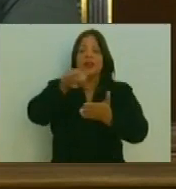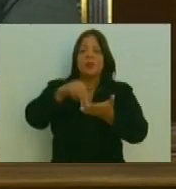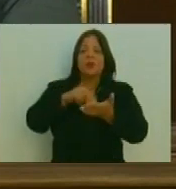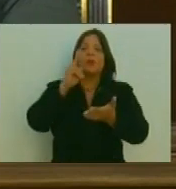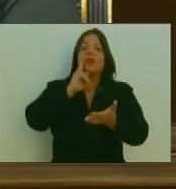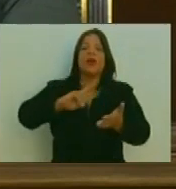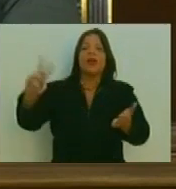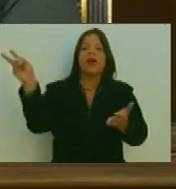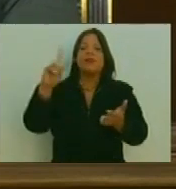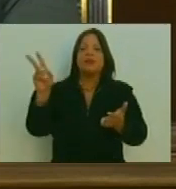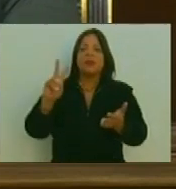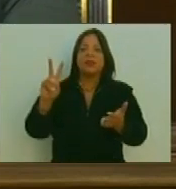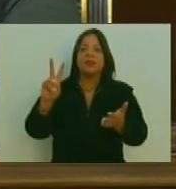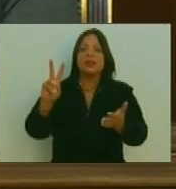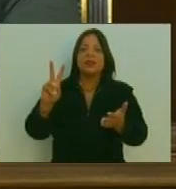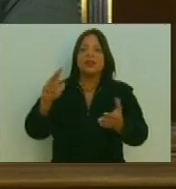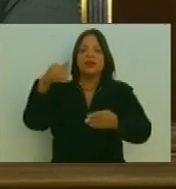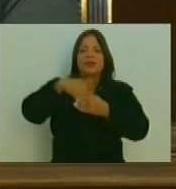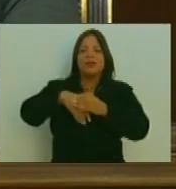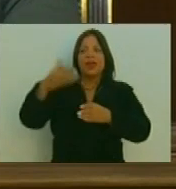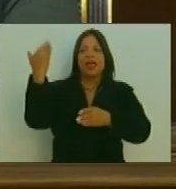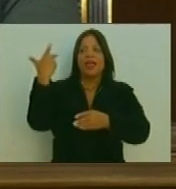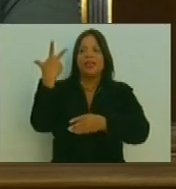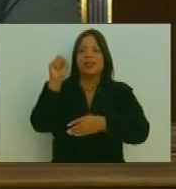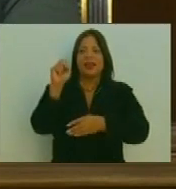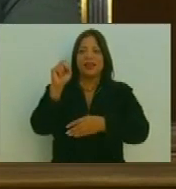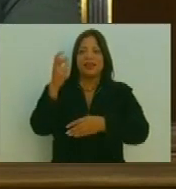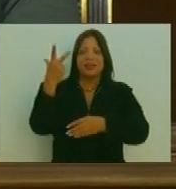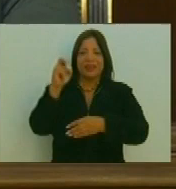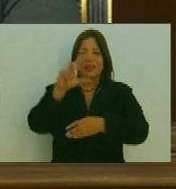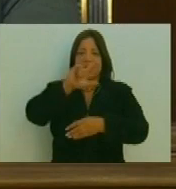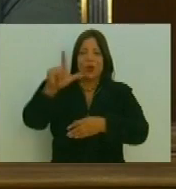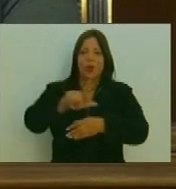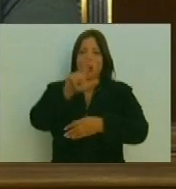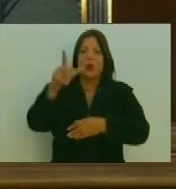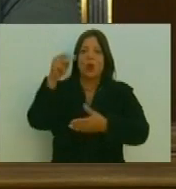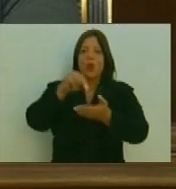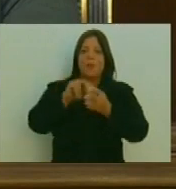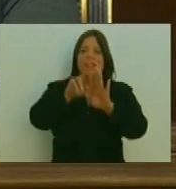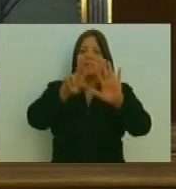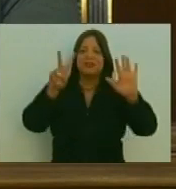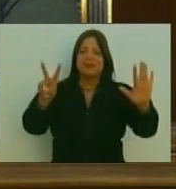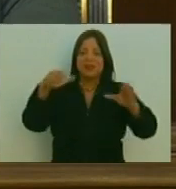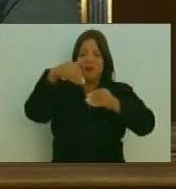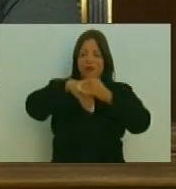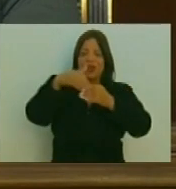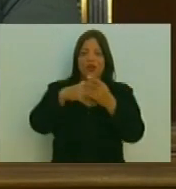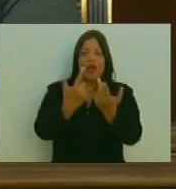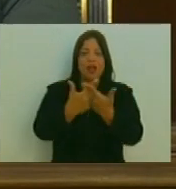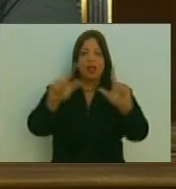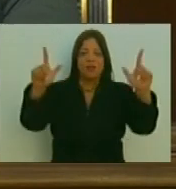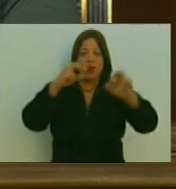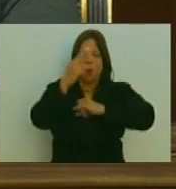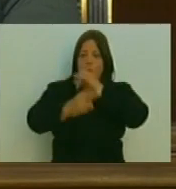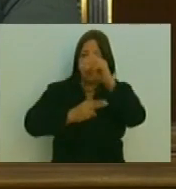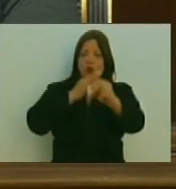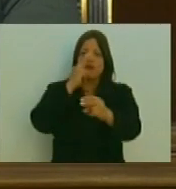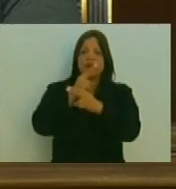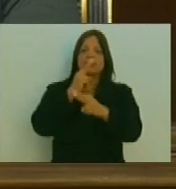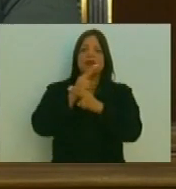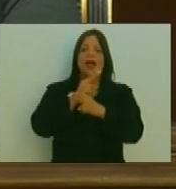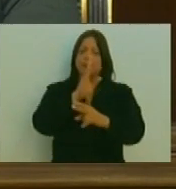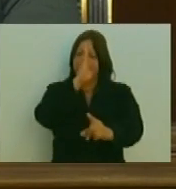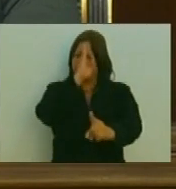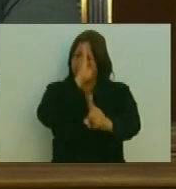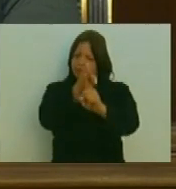Bolivariana de Venezuela, electa el día 30 de julio de 2017 por votación libre, universal,